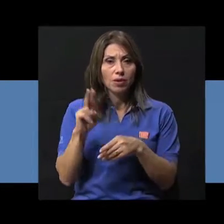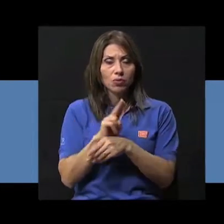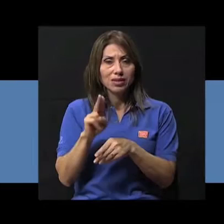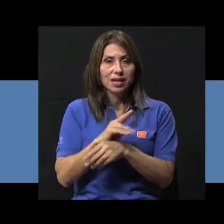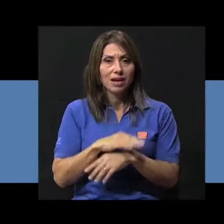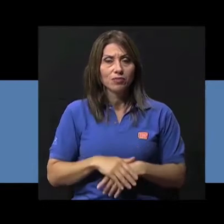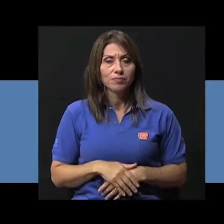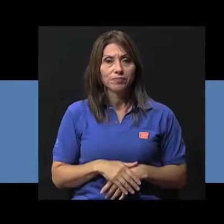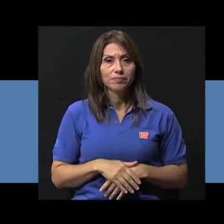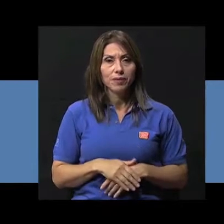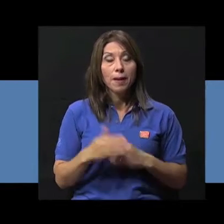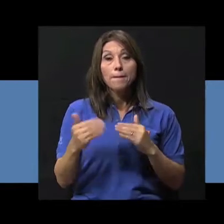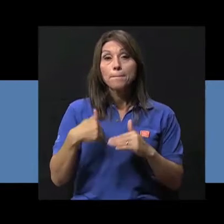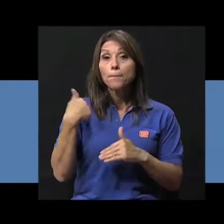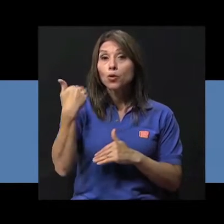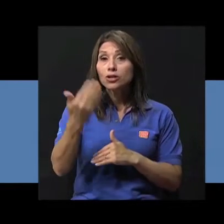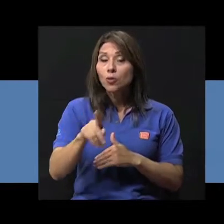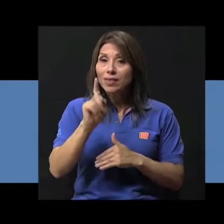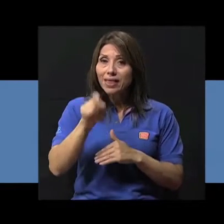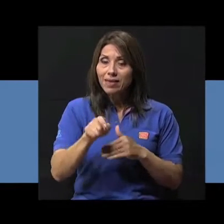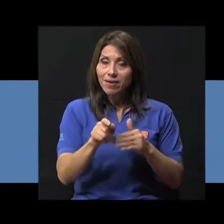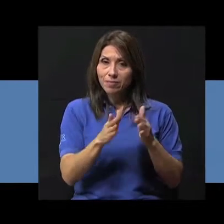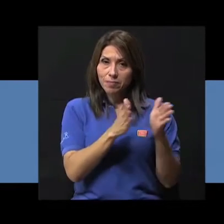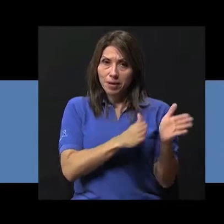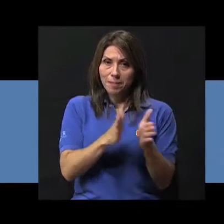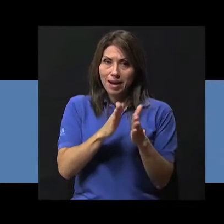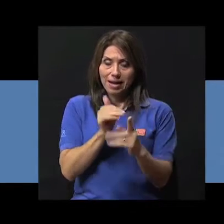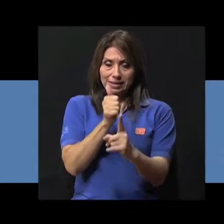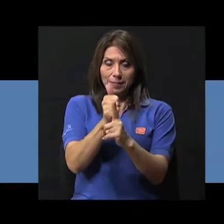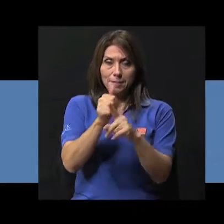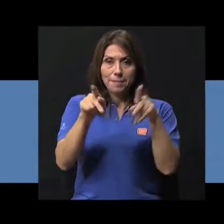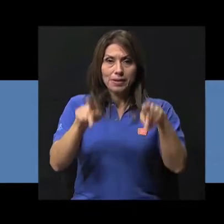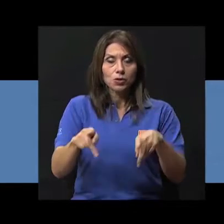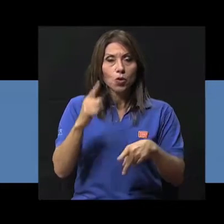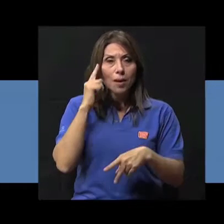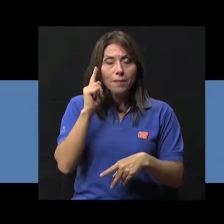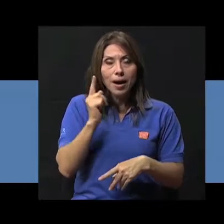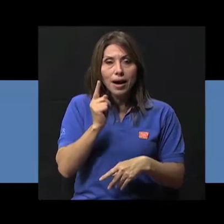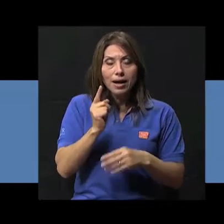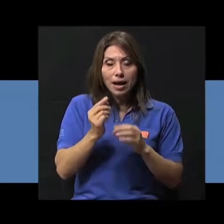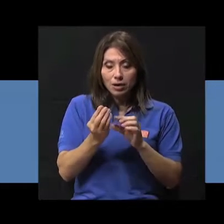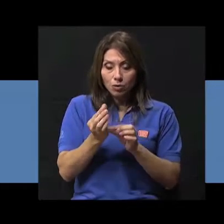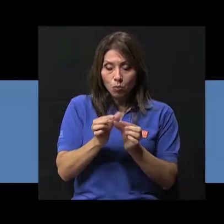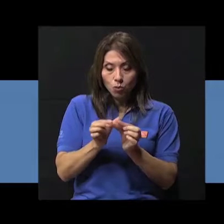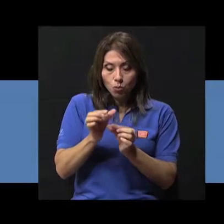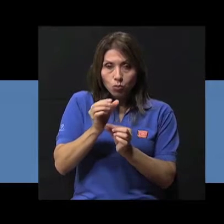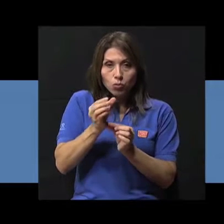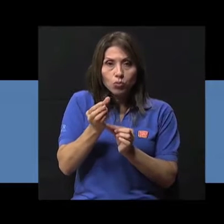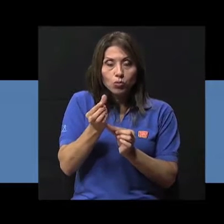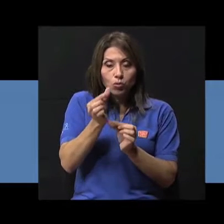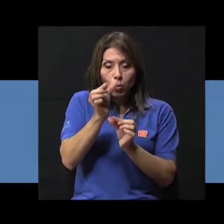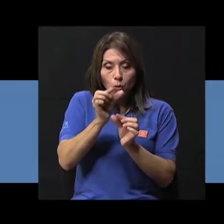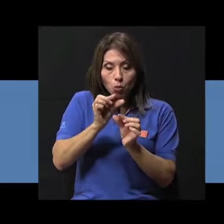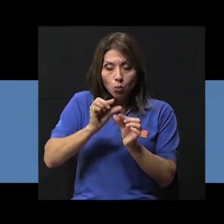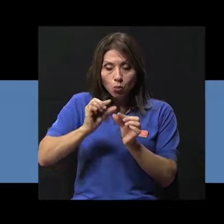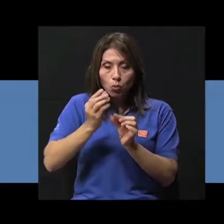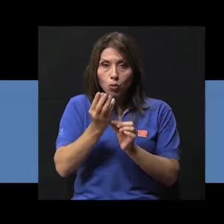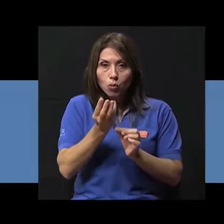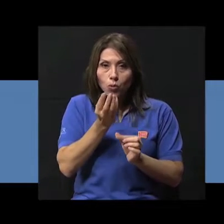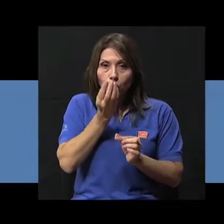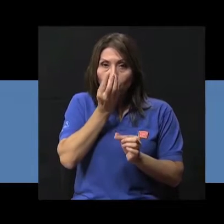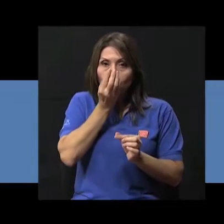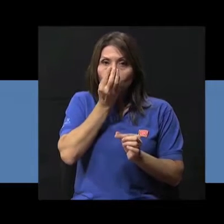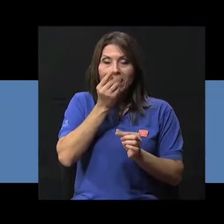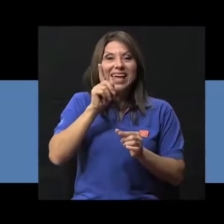ya el dispositivo está listo para utilizarlo. Posteriormente tiene que prepararse la persona para hacer la inhalación. Para ello lo que tiene que